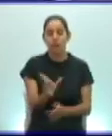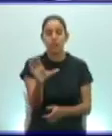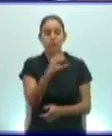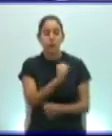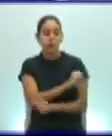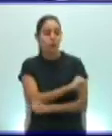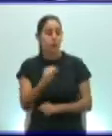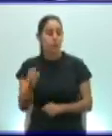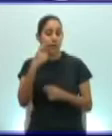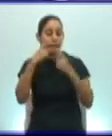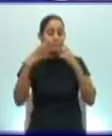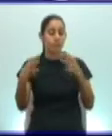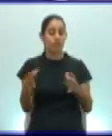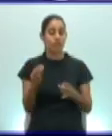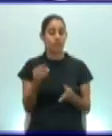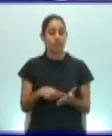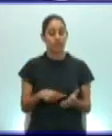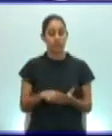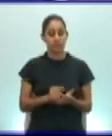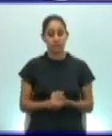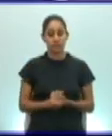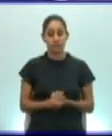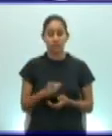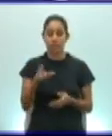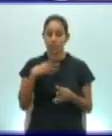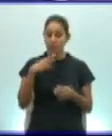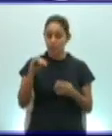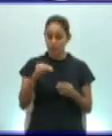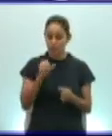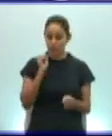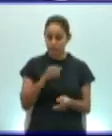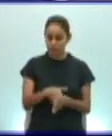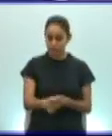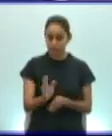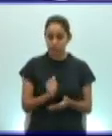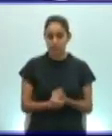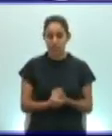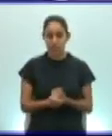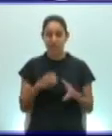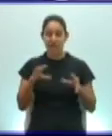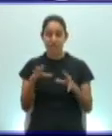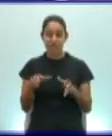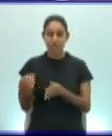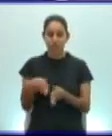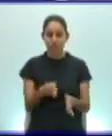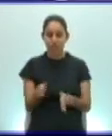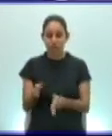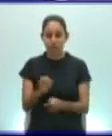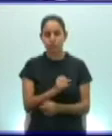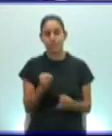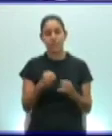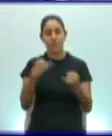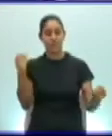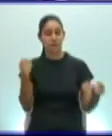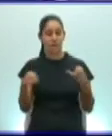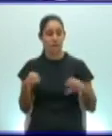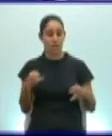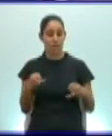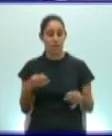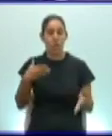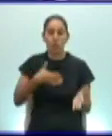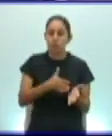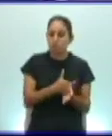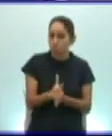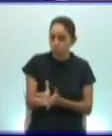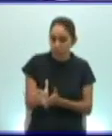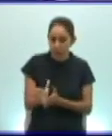momentos importantes, y vamos a anunciarlo de entrada. La agresividad del imperialismo continúa en todo el periodo, incluso se va a agudizar porque vamos